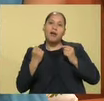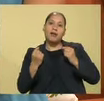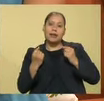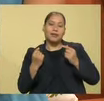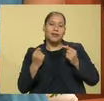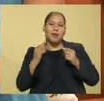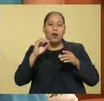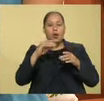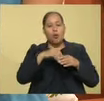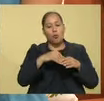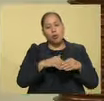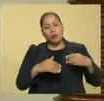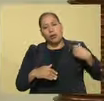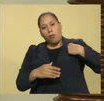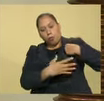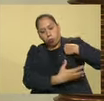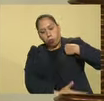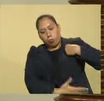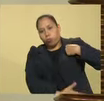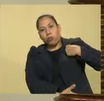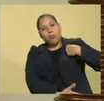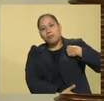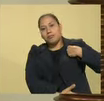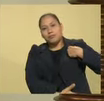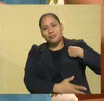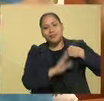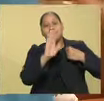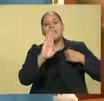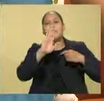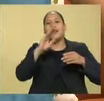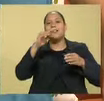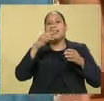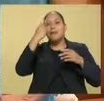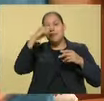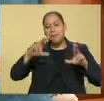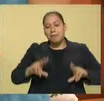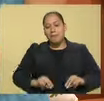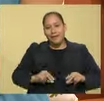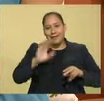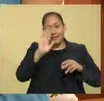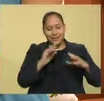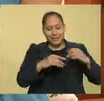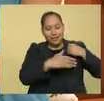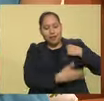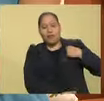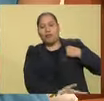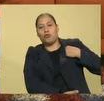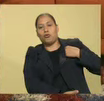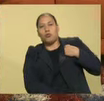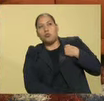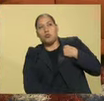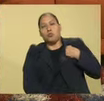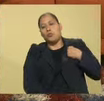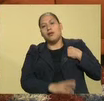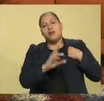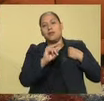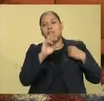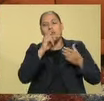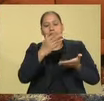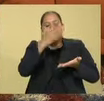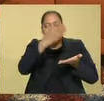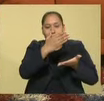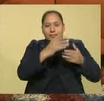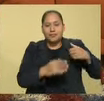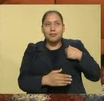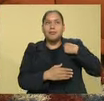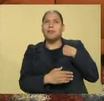grande, la verdad es que se va a parecer pañalera en vez de pañalera de bebé. Exactamente, claro, o sea, ¿no? Se va a ver como un poco desproporcionado. Entonces,